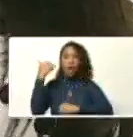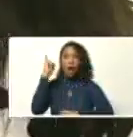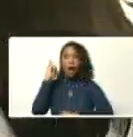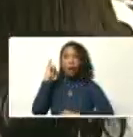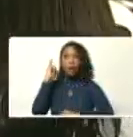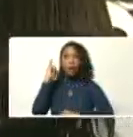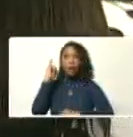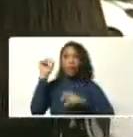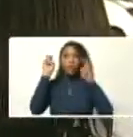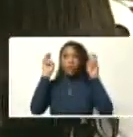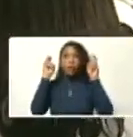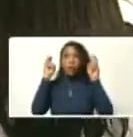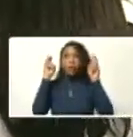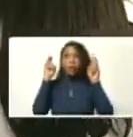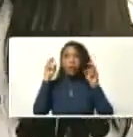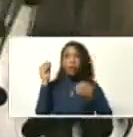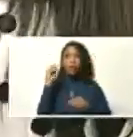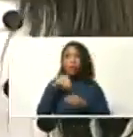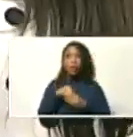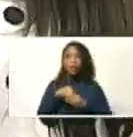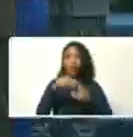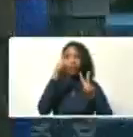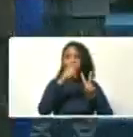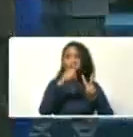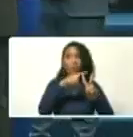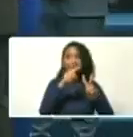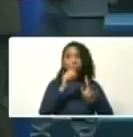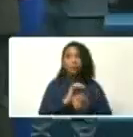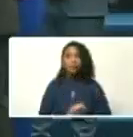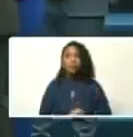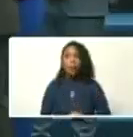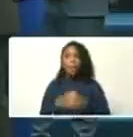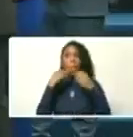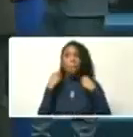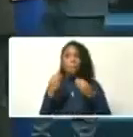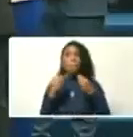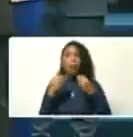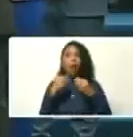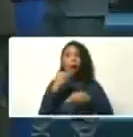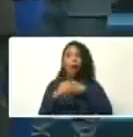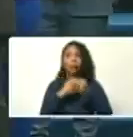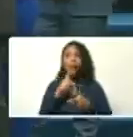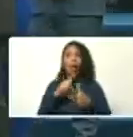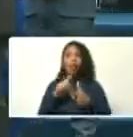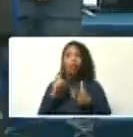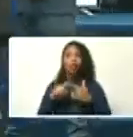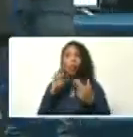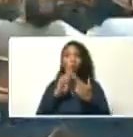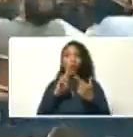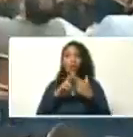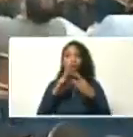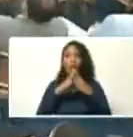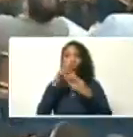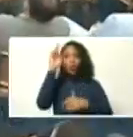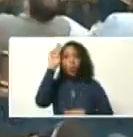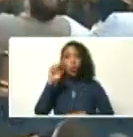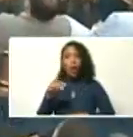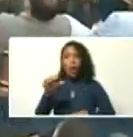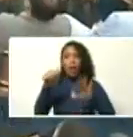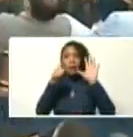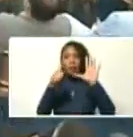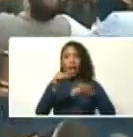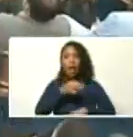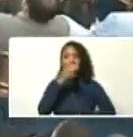audiencia consolidada dentro de las pantallas de Venezolana de Televisión, para dar entonces a conocer todos los días a las 6 de la tarde